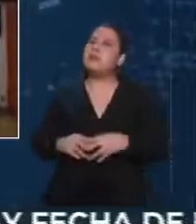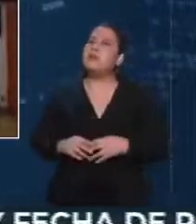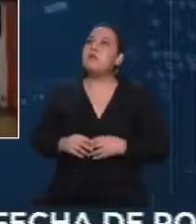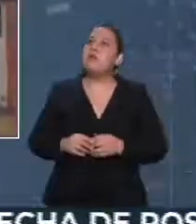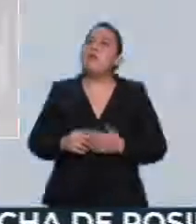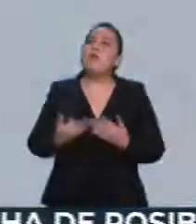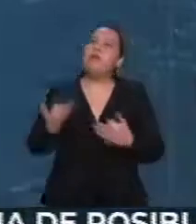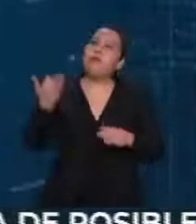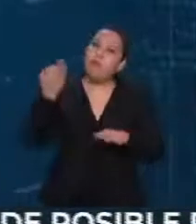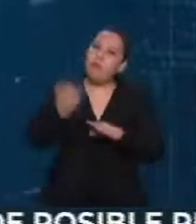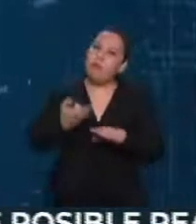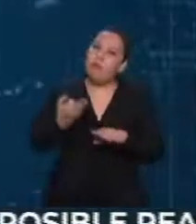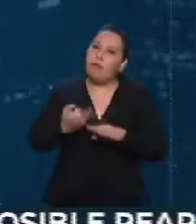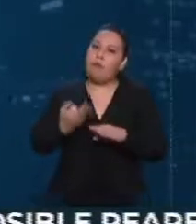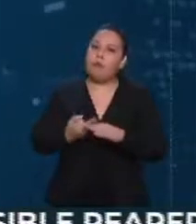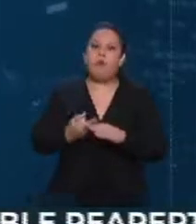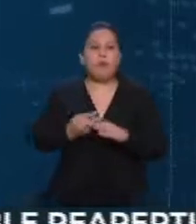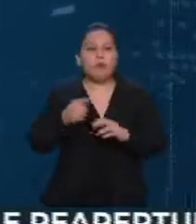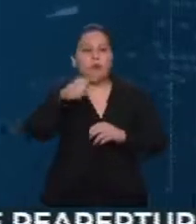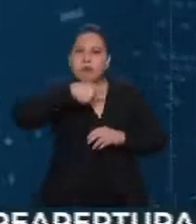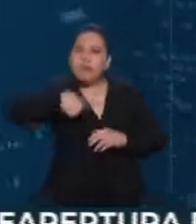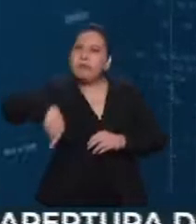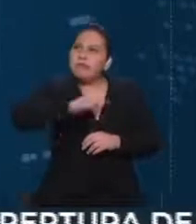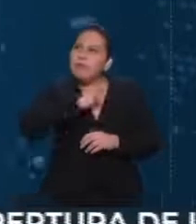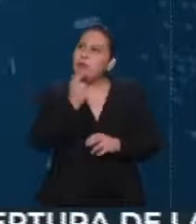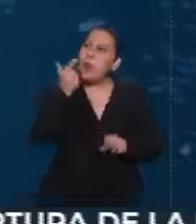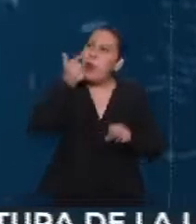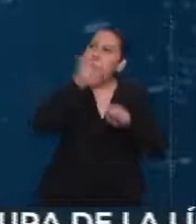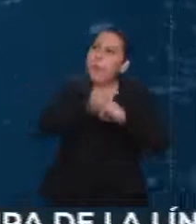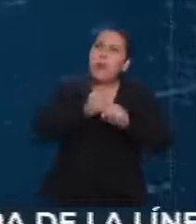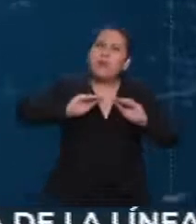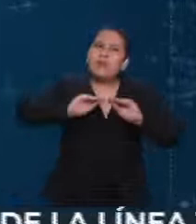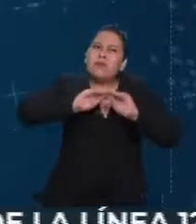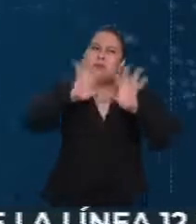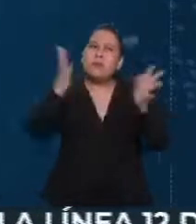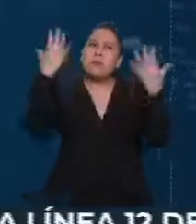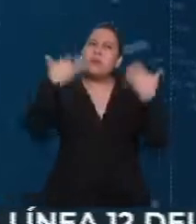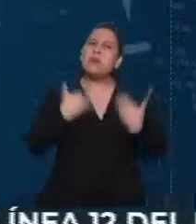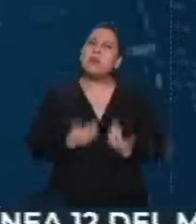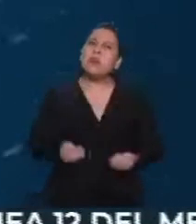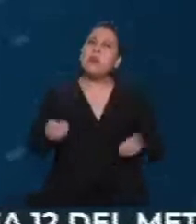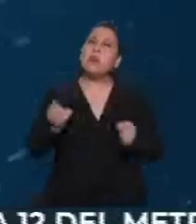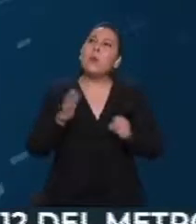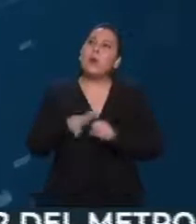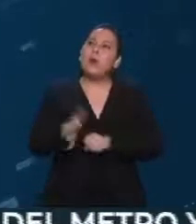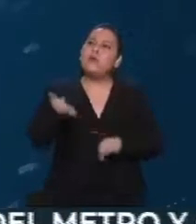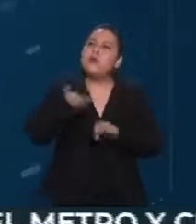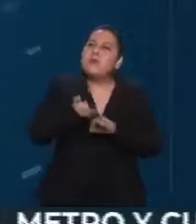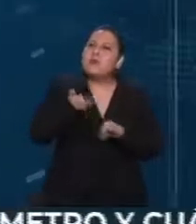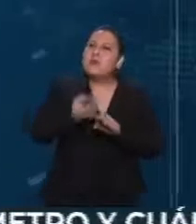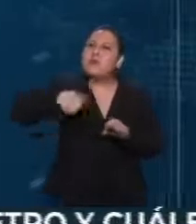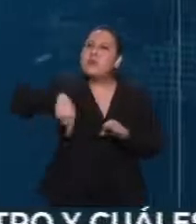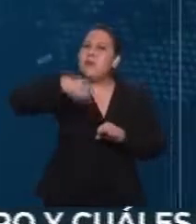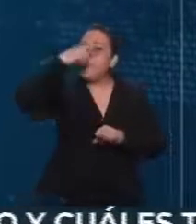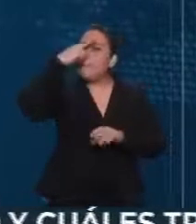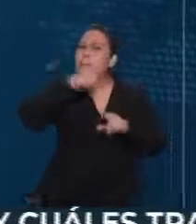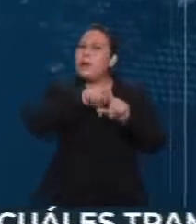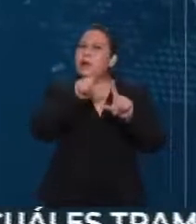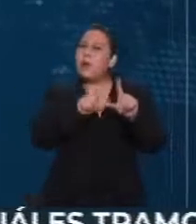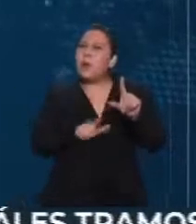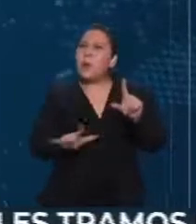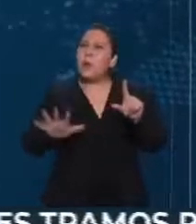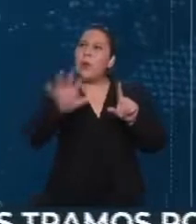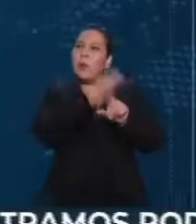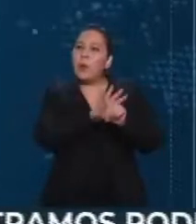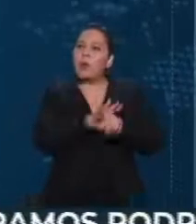qué otros indicadores ahorita nos pueden dar como un panorama de más o menos dónde nos encontramos ya para este momento en